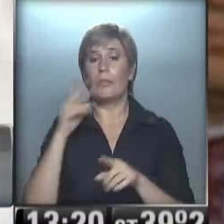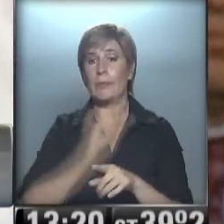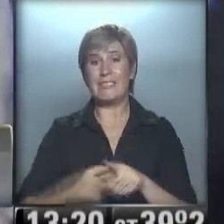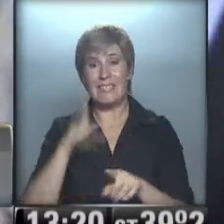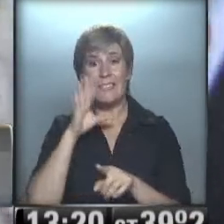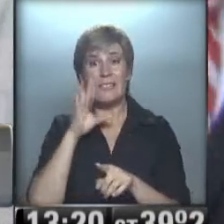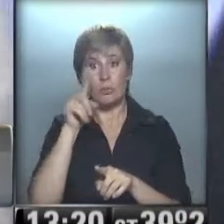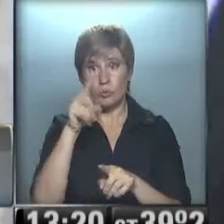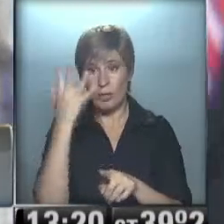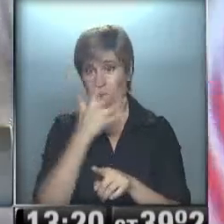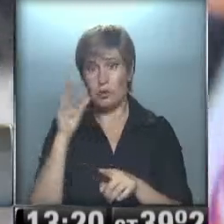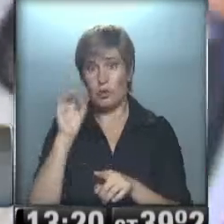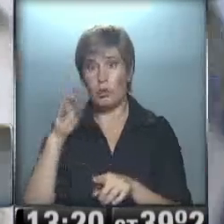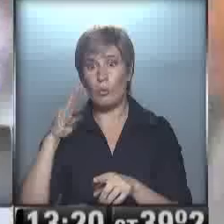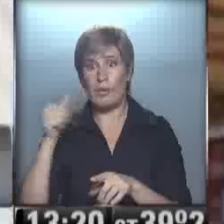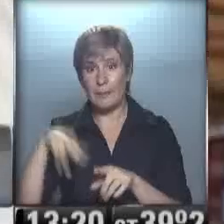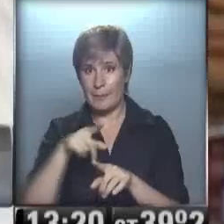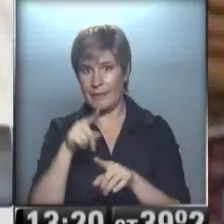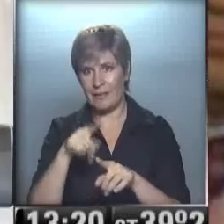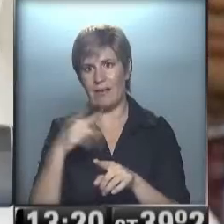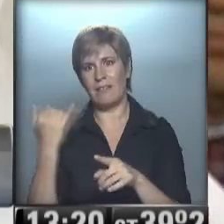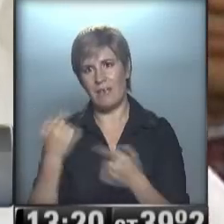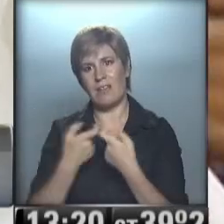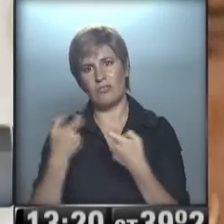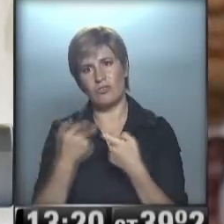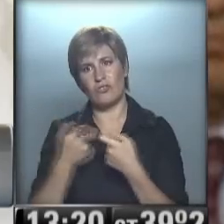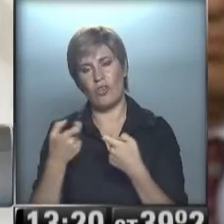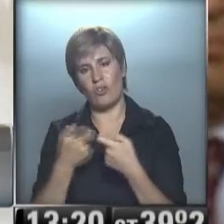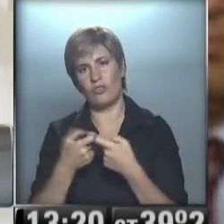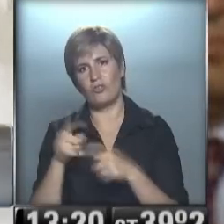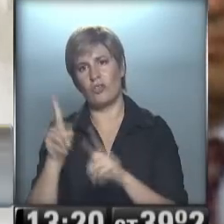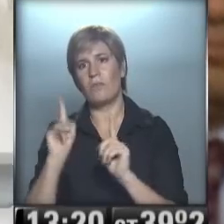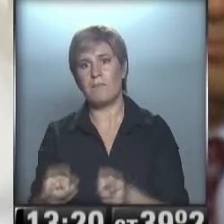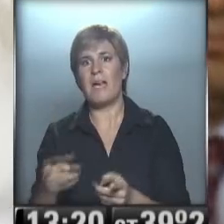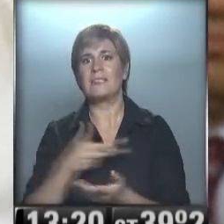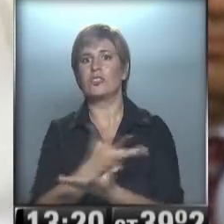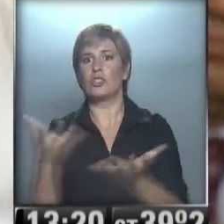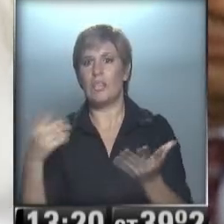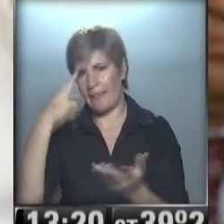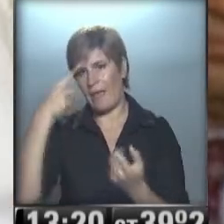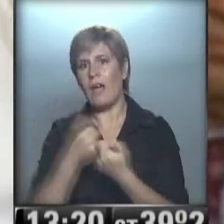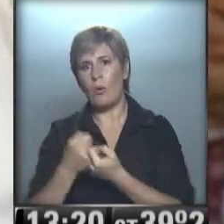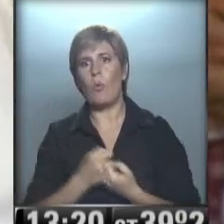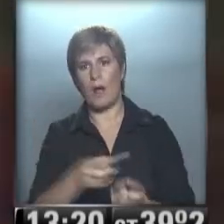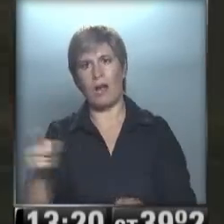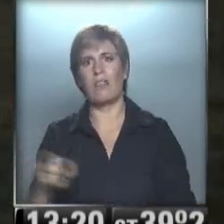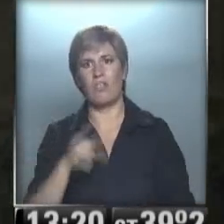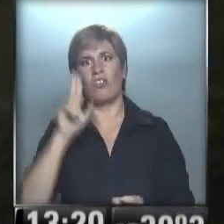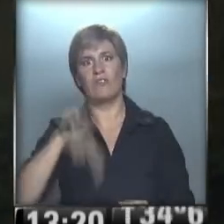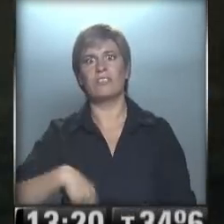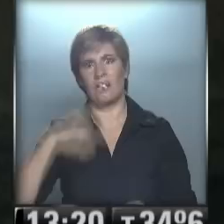su pulseada con Netanyahu, con un considerable apoyo de la opinión pública de su país. Según una encuesta de Reuters Ipsos,